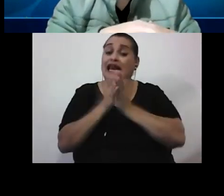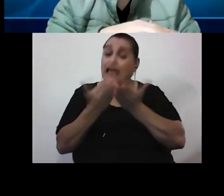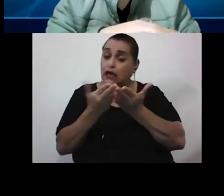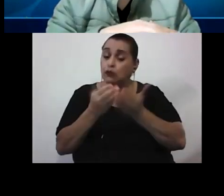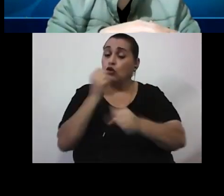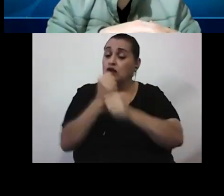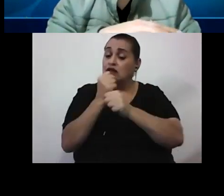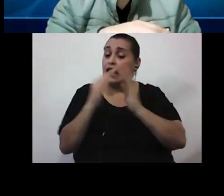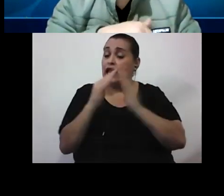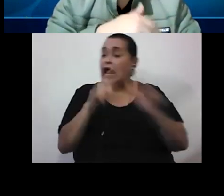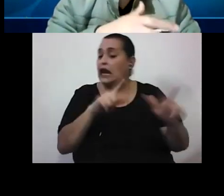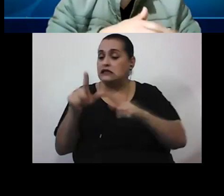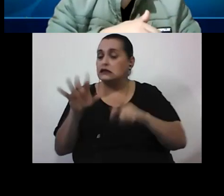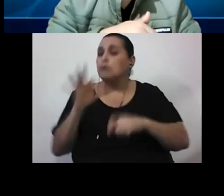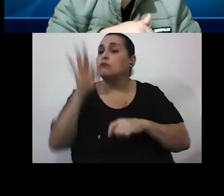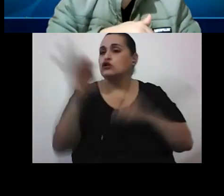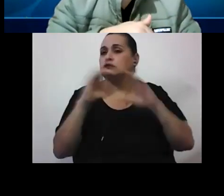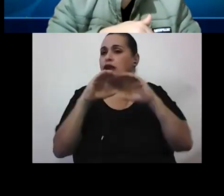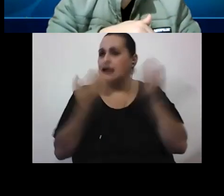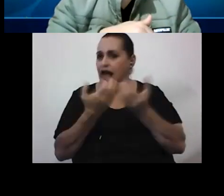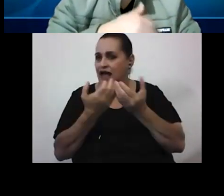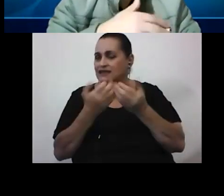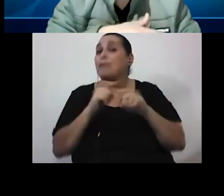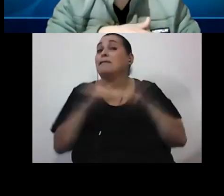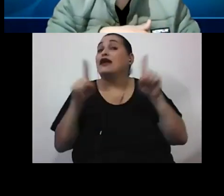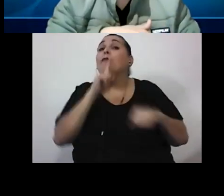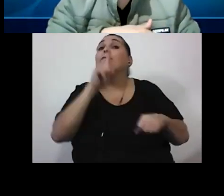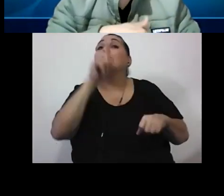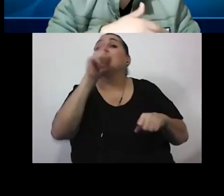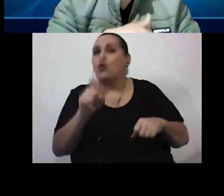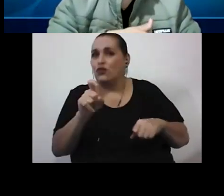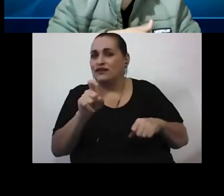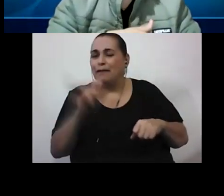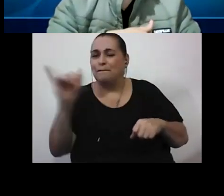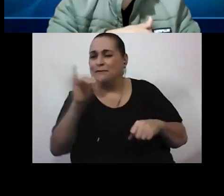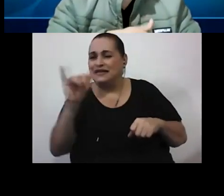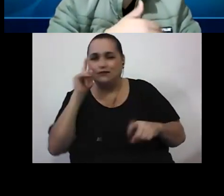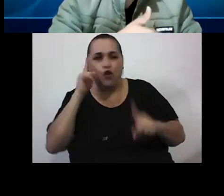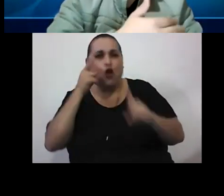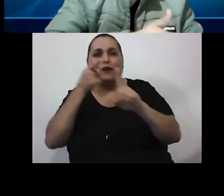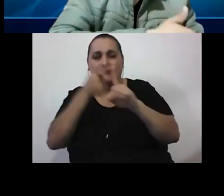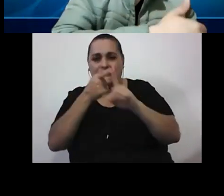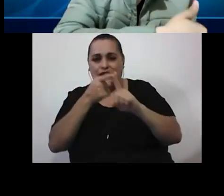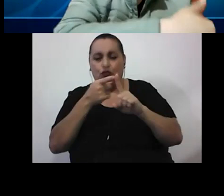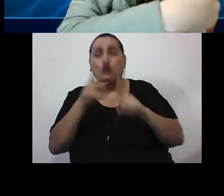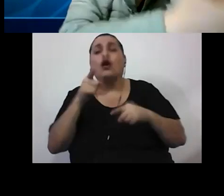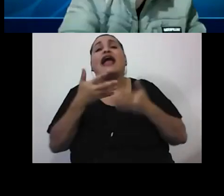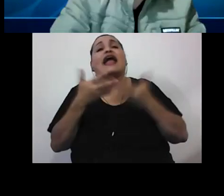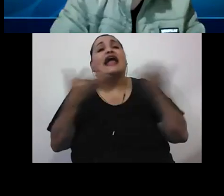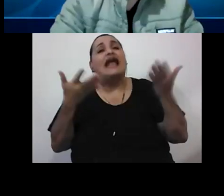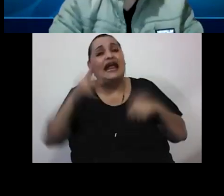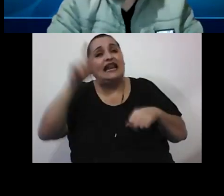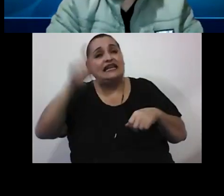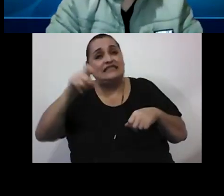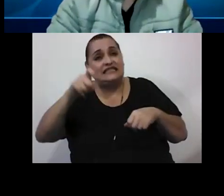próxima clase. Pero preguntar, y tiene el mismo objetivo, sería más bien, ¿qué necesitas traer listo